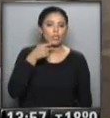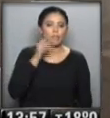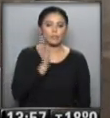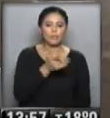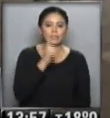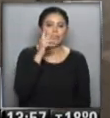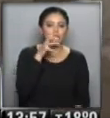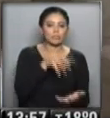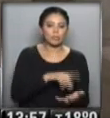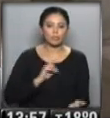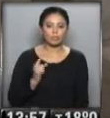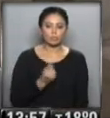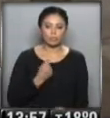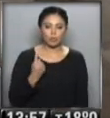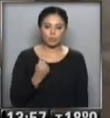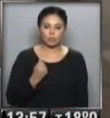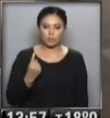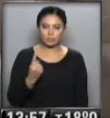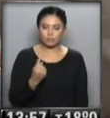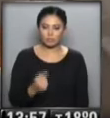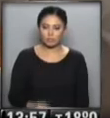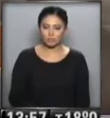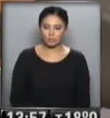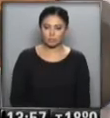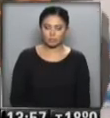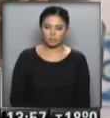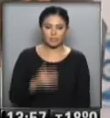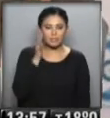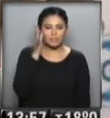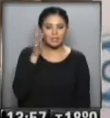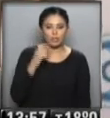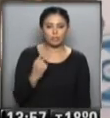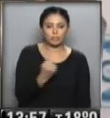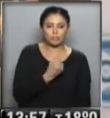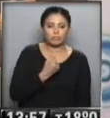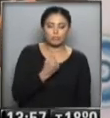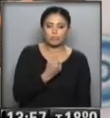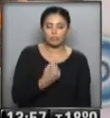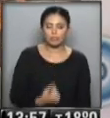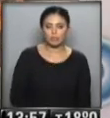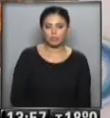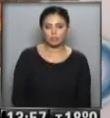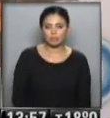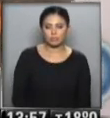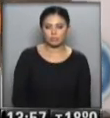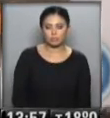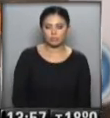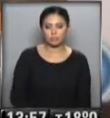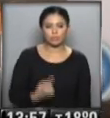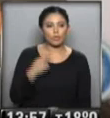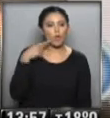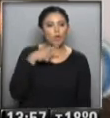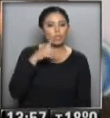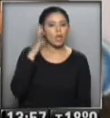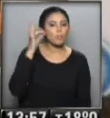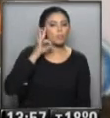institucional. Demasiado solos. Solos contra nuestros colegas, solos contra una